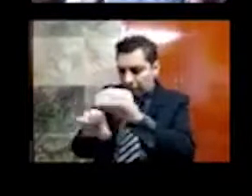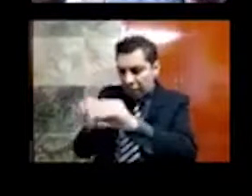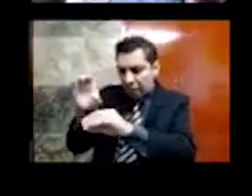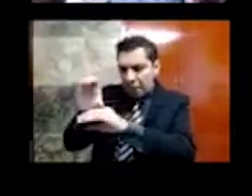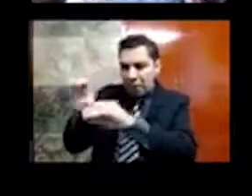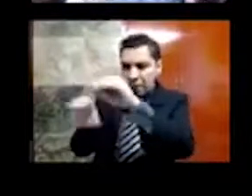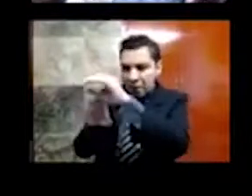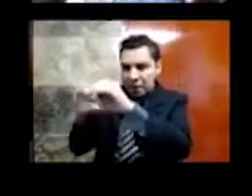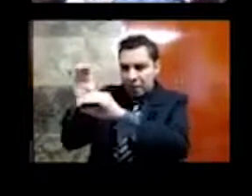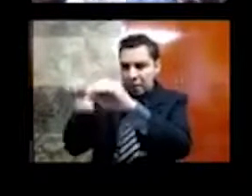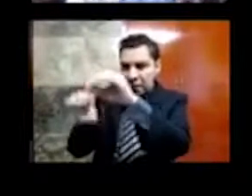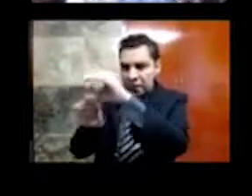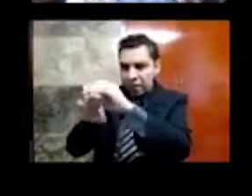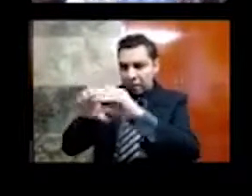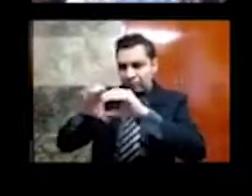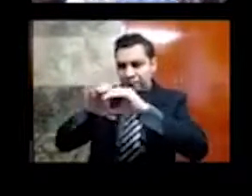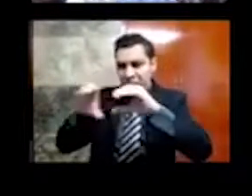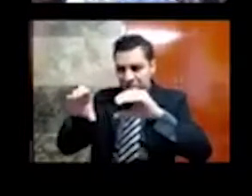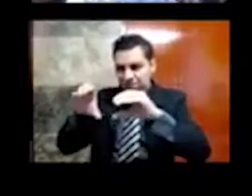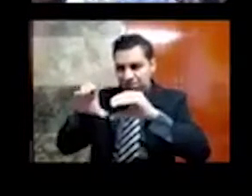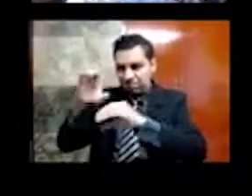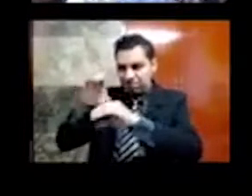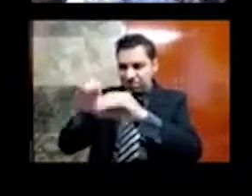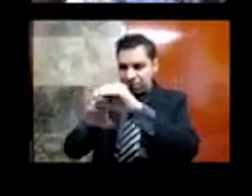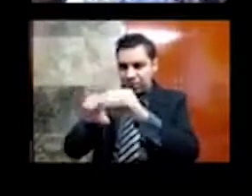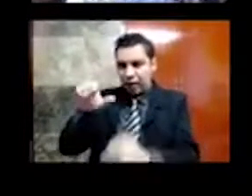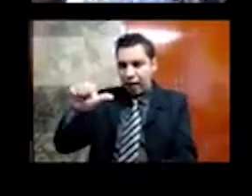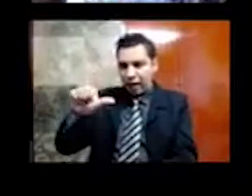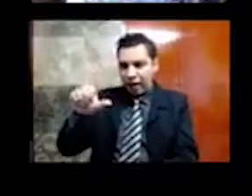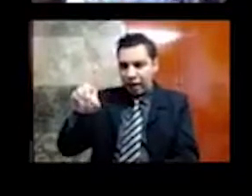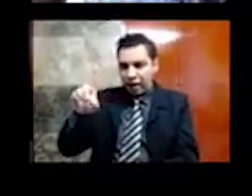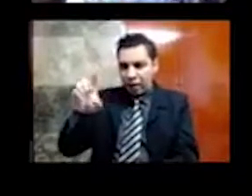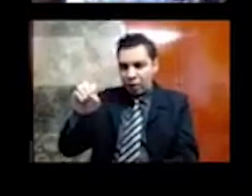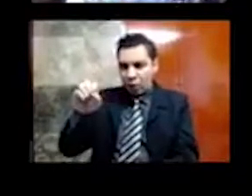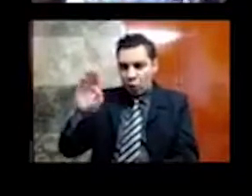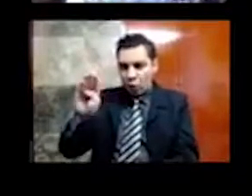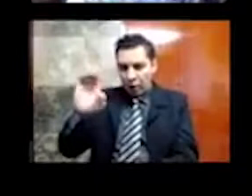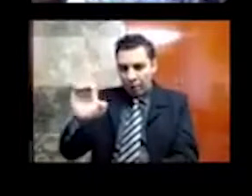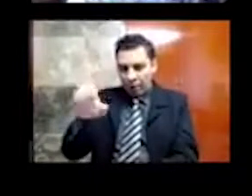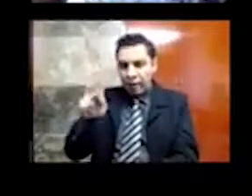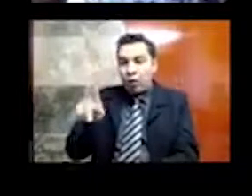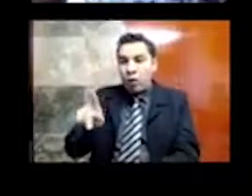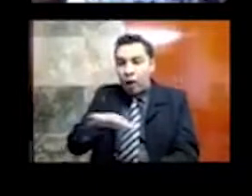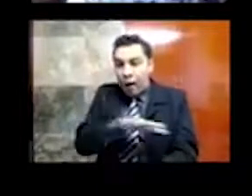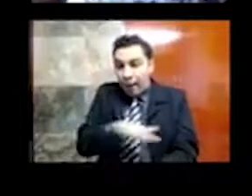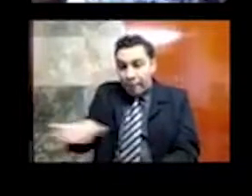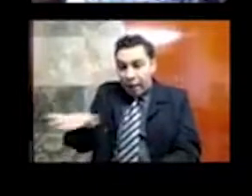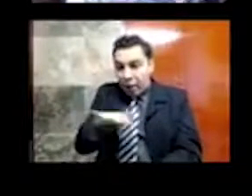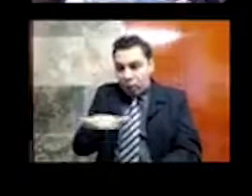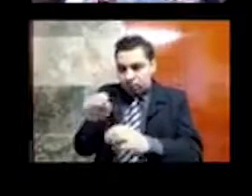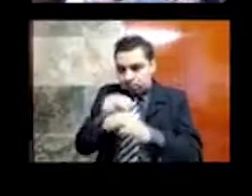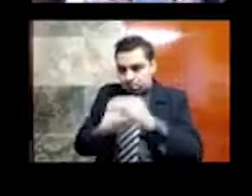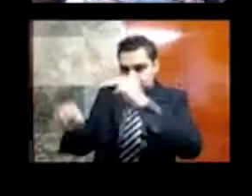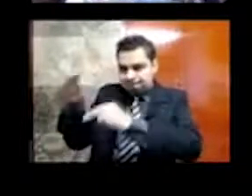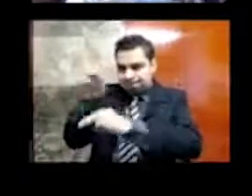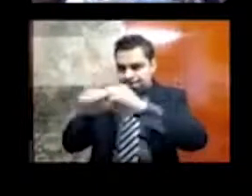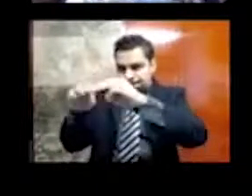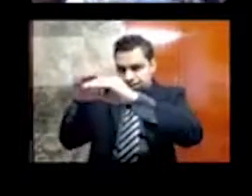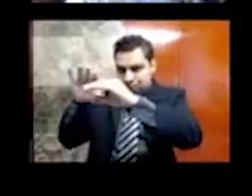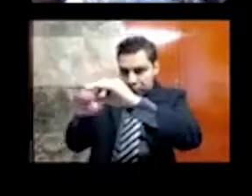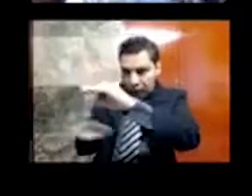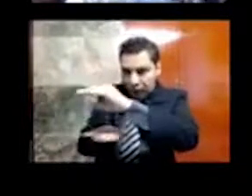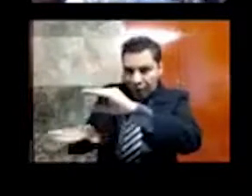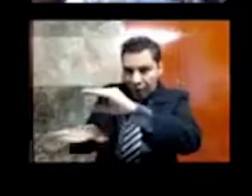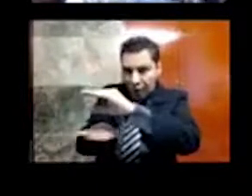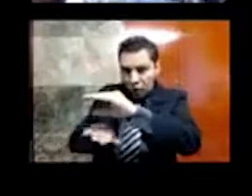pero vean ustedes la corrientota de agua que hay abajo, un remolino, porque se trata de un manantial, y abajo dice